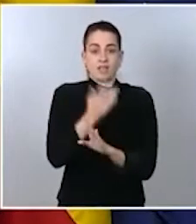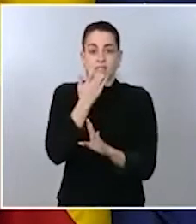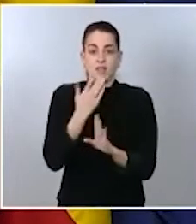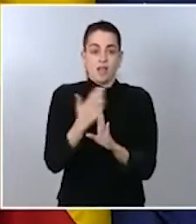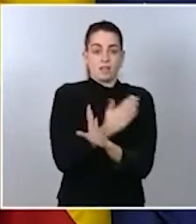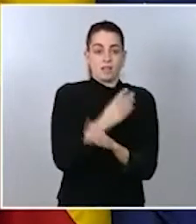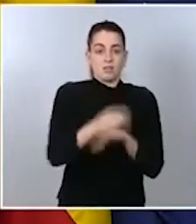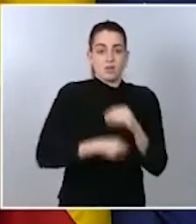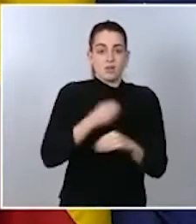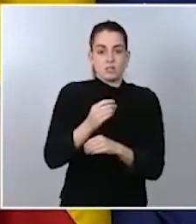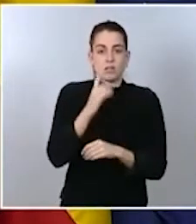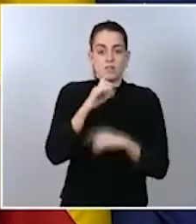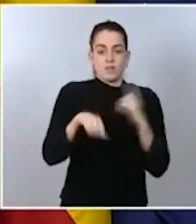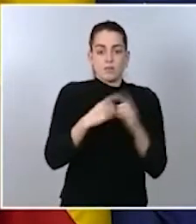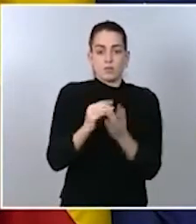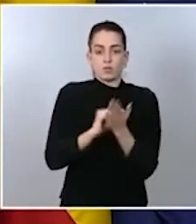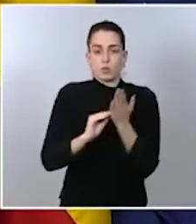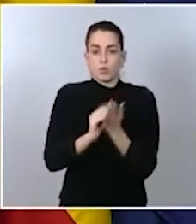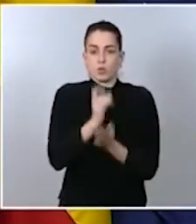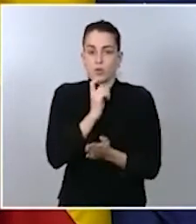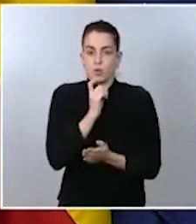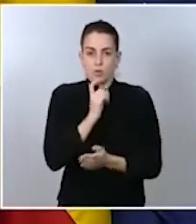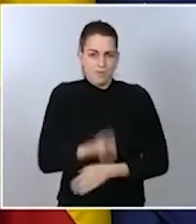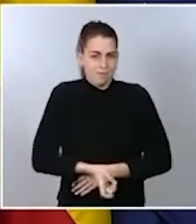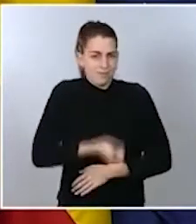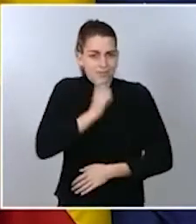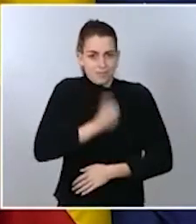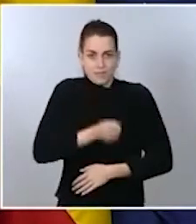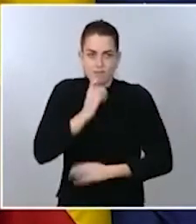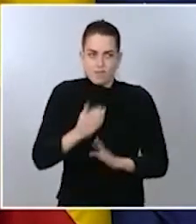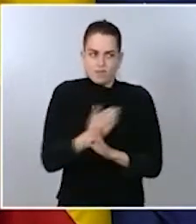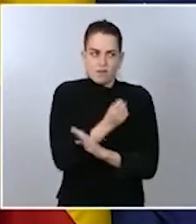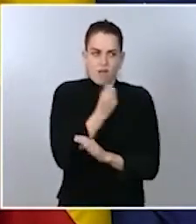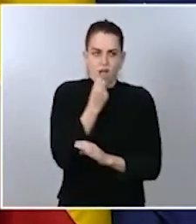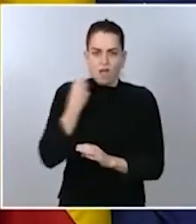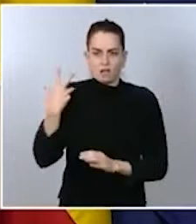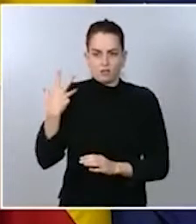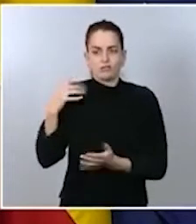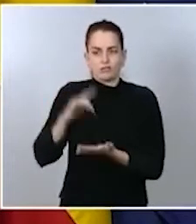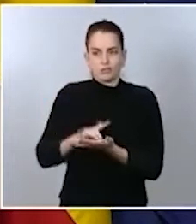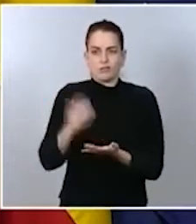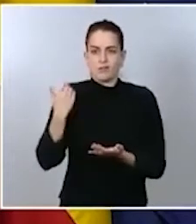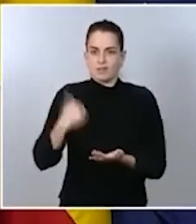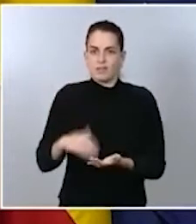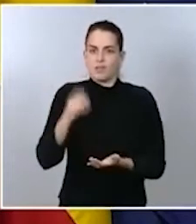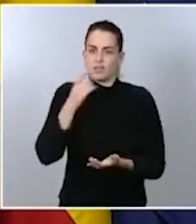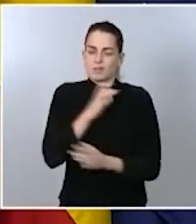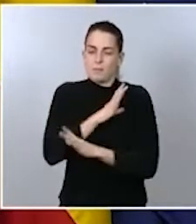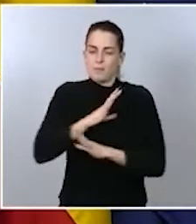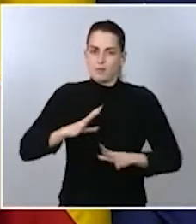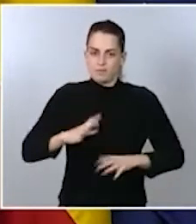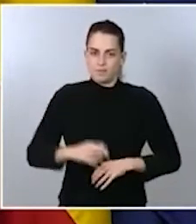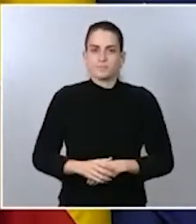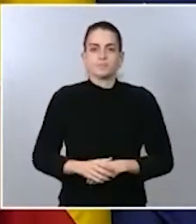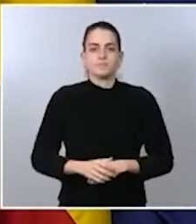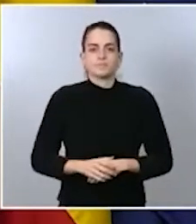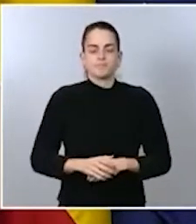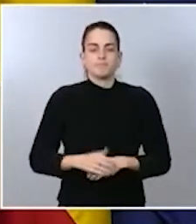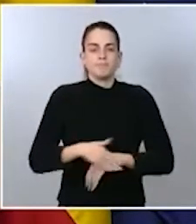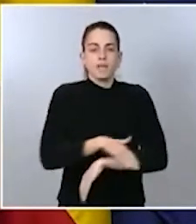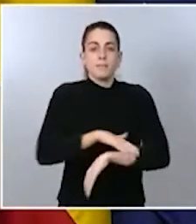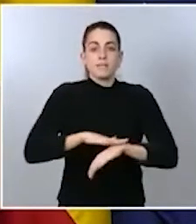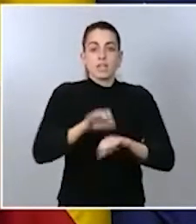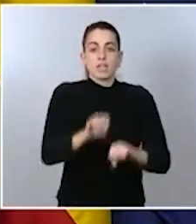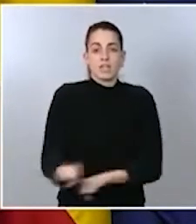emergencias surgidas en años previos por parte del ministerio de defensa han participado a la